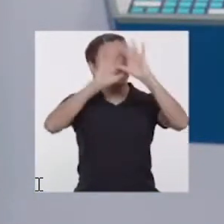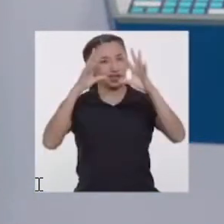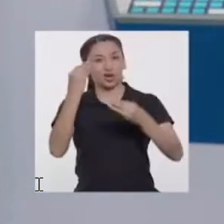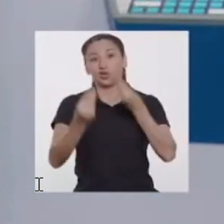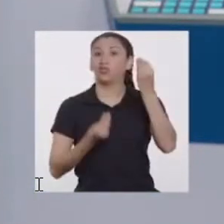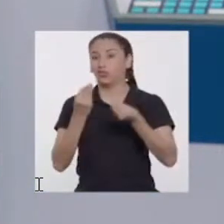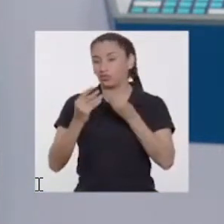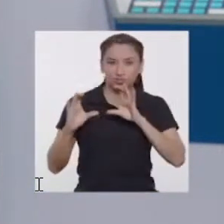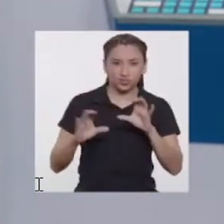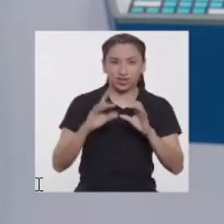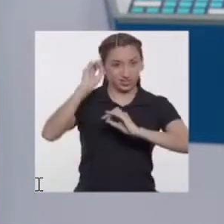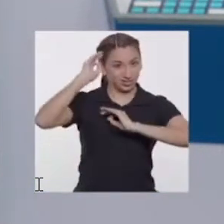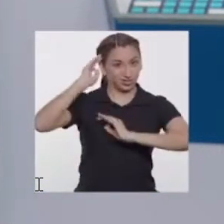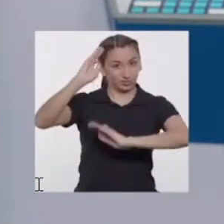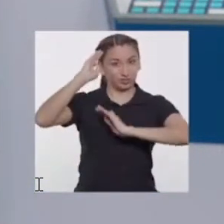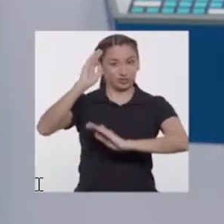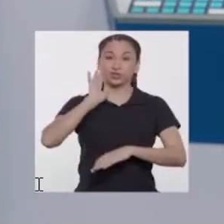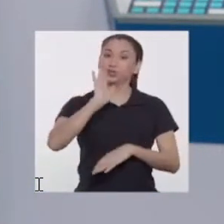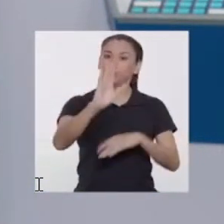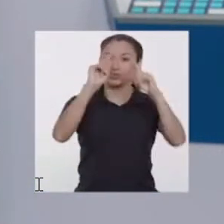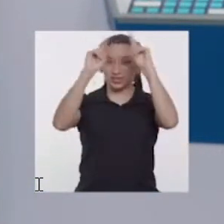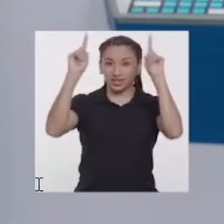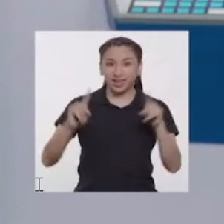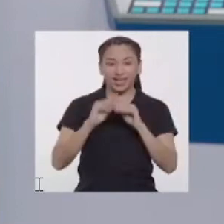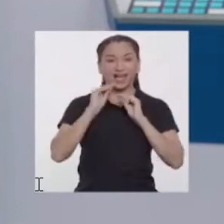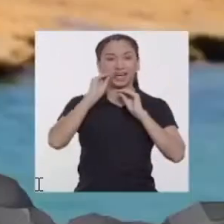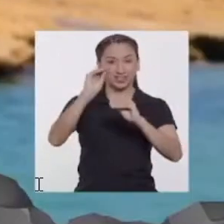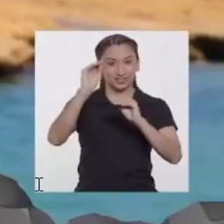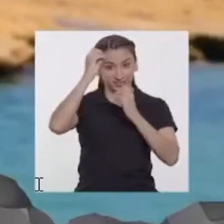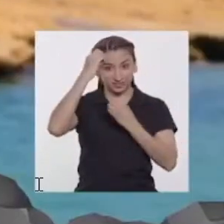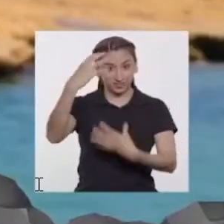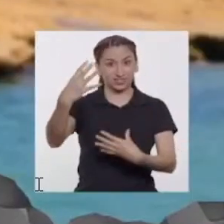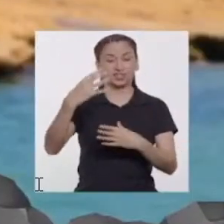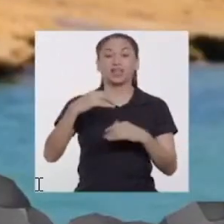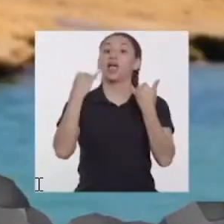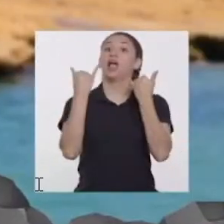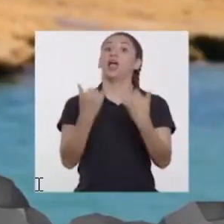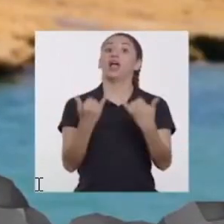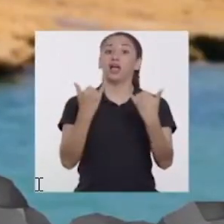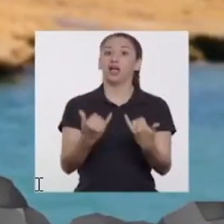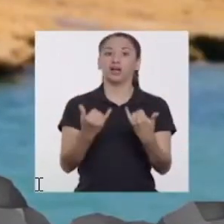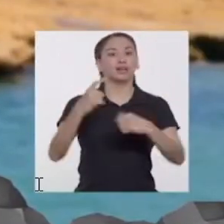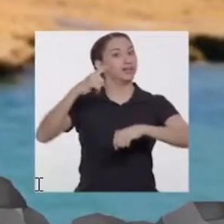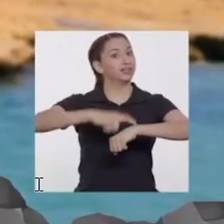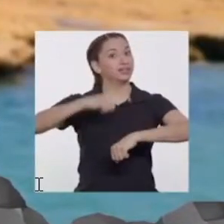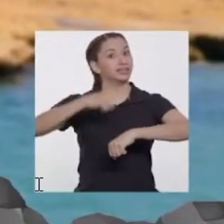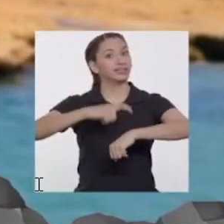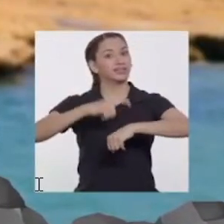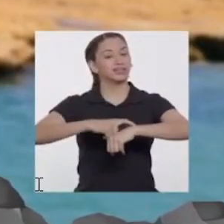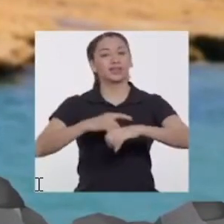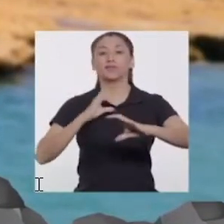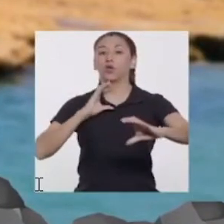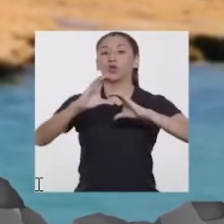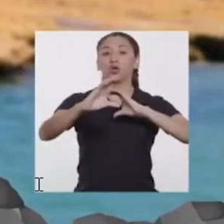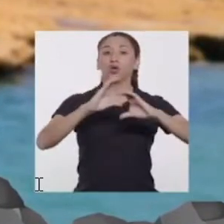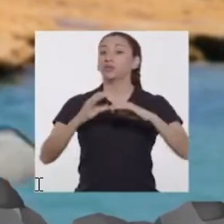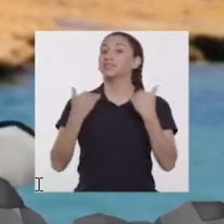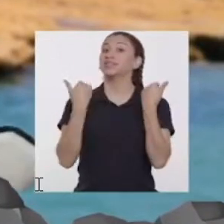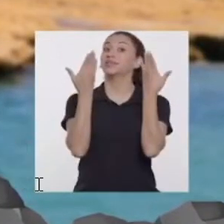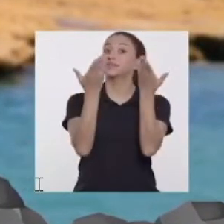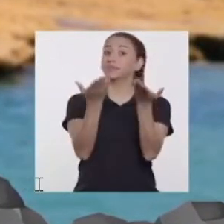claro cómo realizar la exposición de su afiche. Y ahora es momento de